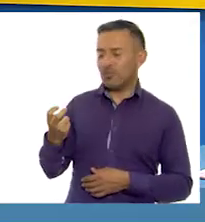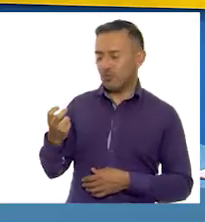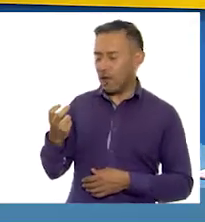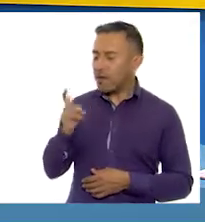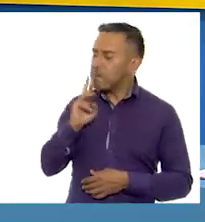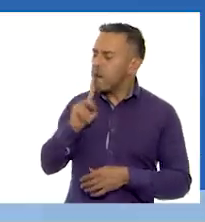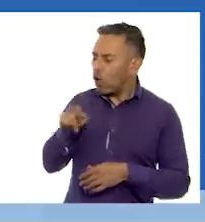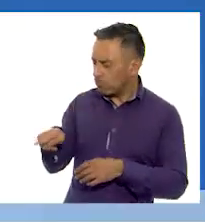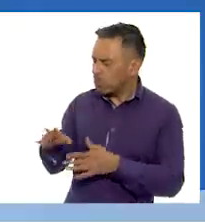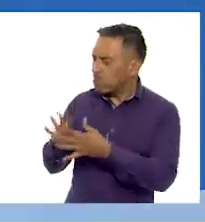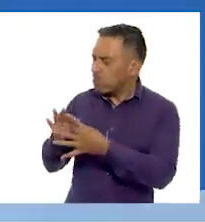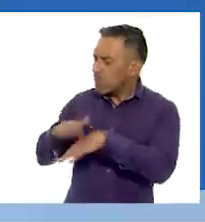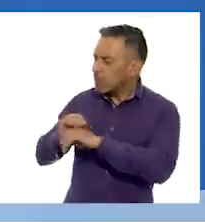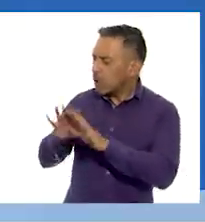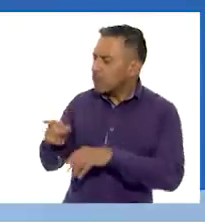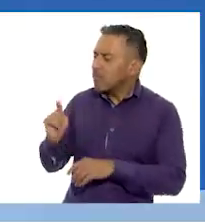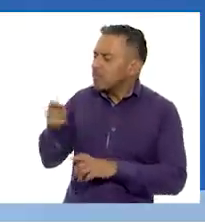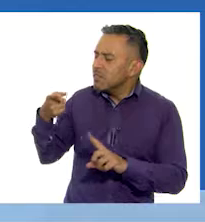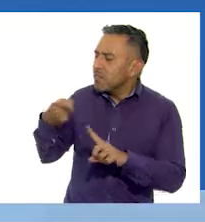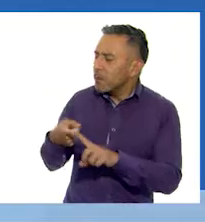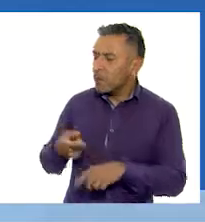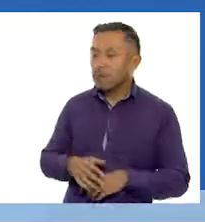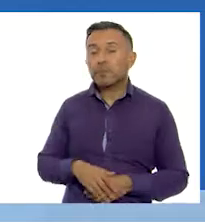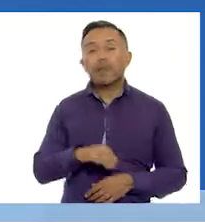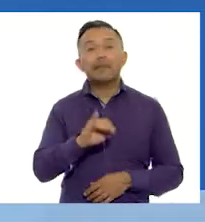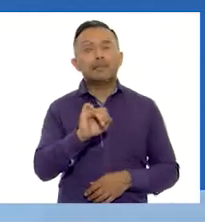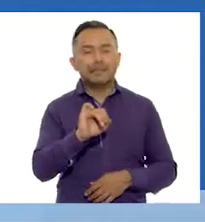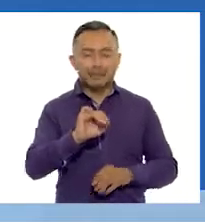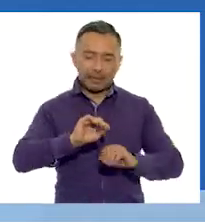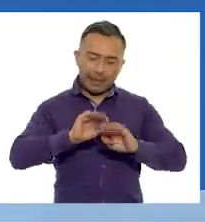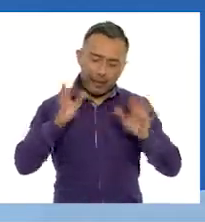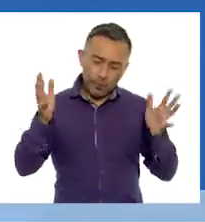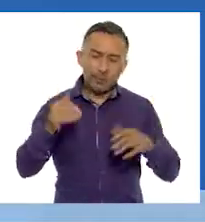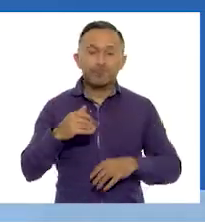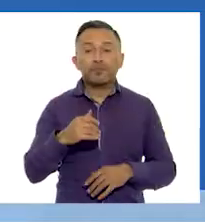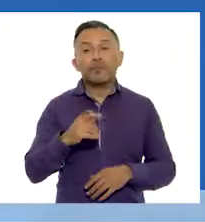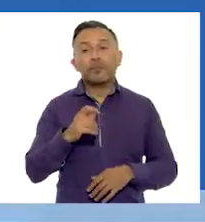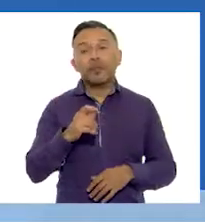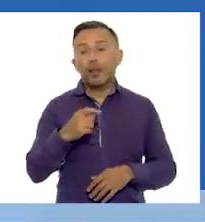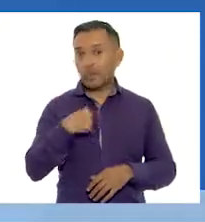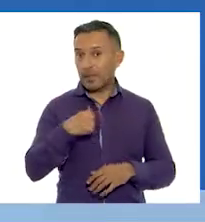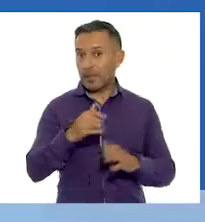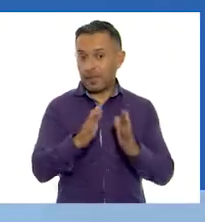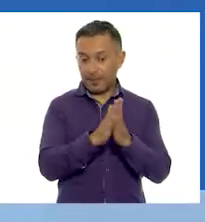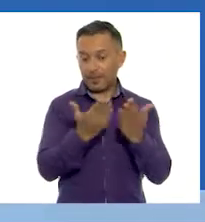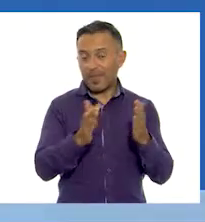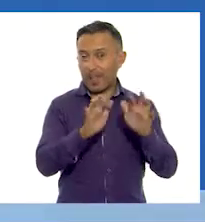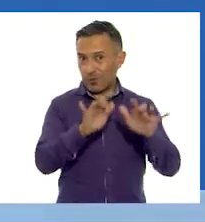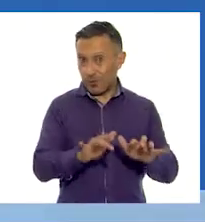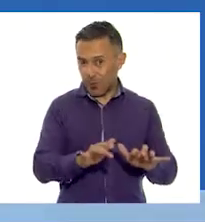Carlos. Qué interesante, maestro. Yo no conocía esa diferencia. Fíjense que esto es muy relevante.